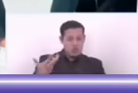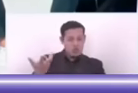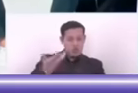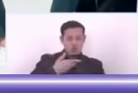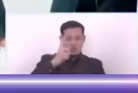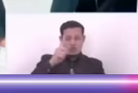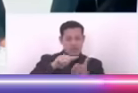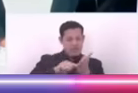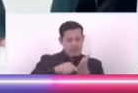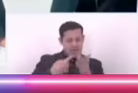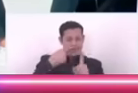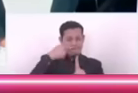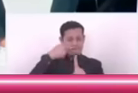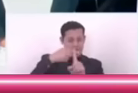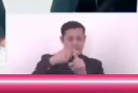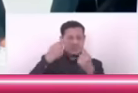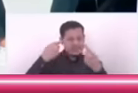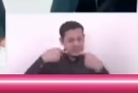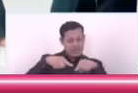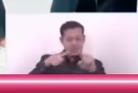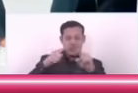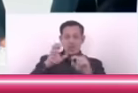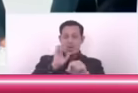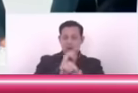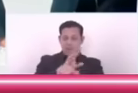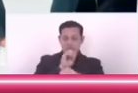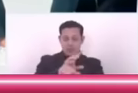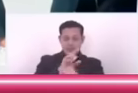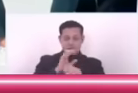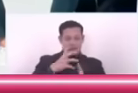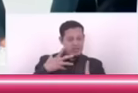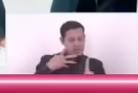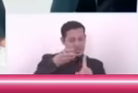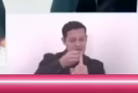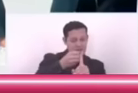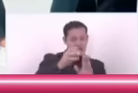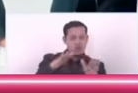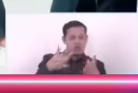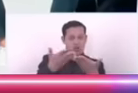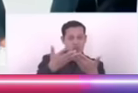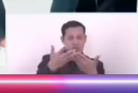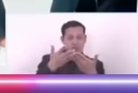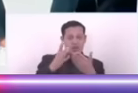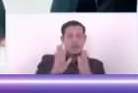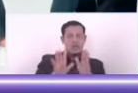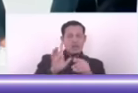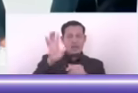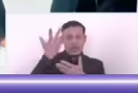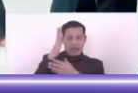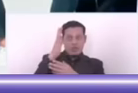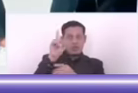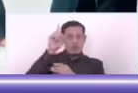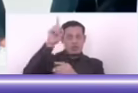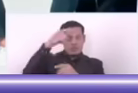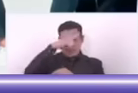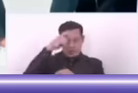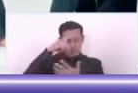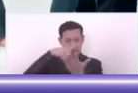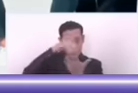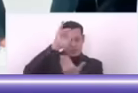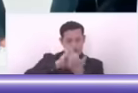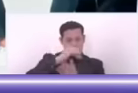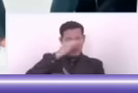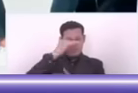una vez más siempre hemos dicho y hemos identificado como la mano de Dios trabajando en este proyecto de